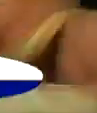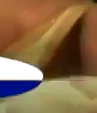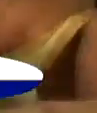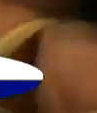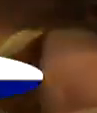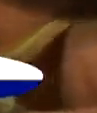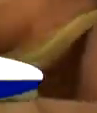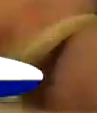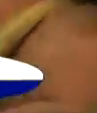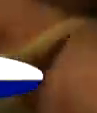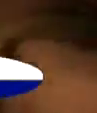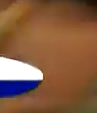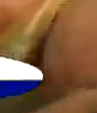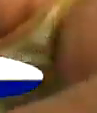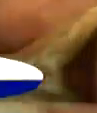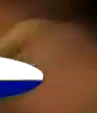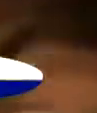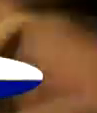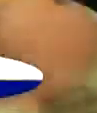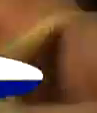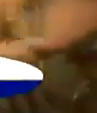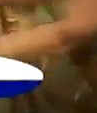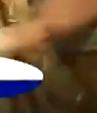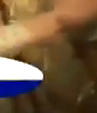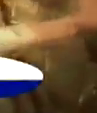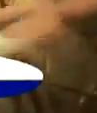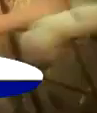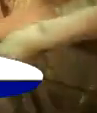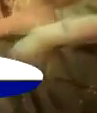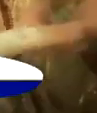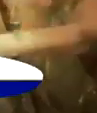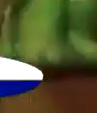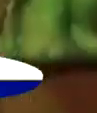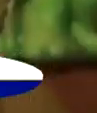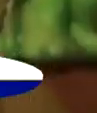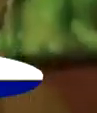Un viejo reloj marca el tiempo de la acción. Eso lo dije yo,